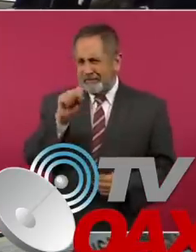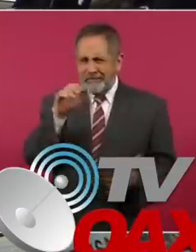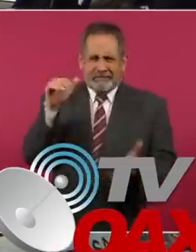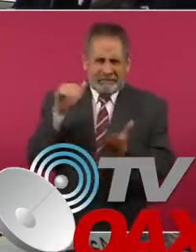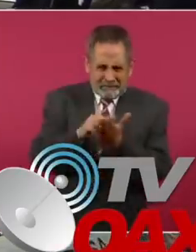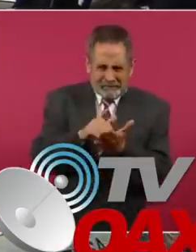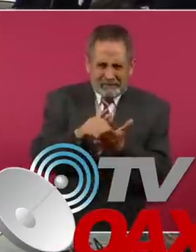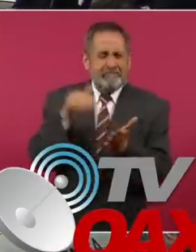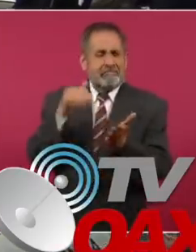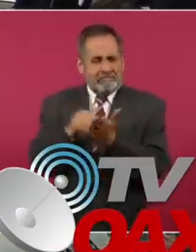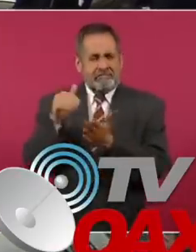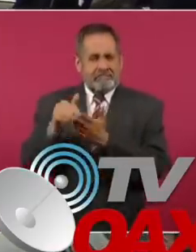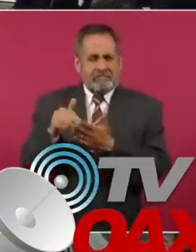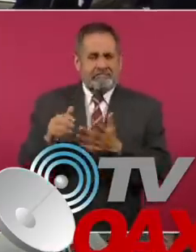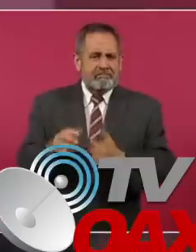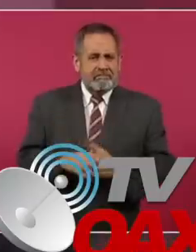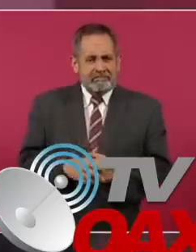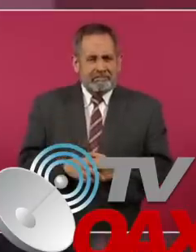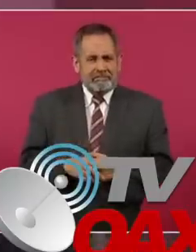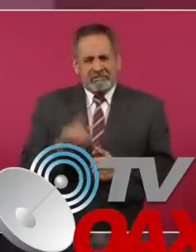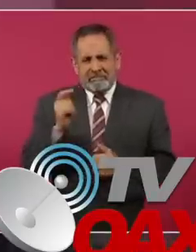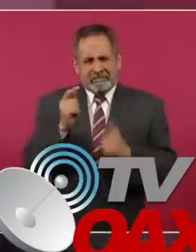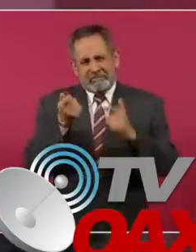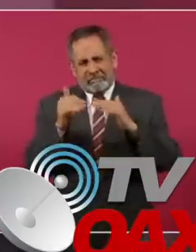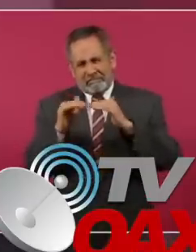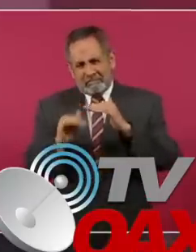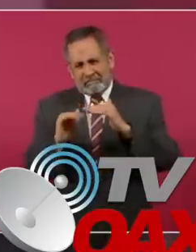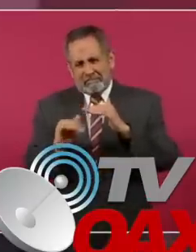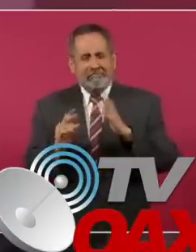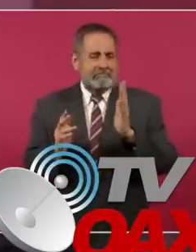60,000 millones. Ahora un poco menos, porque